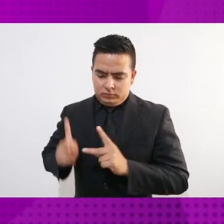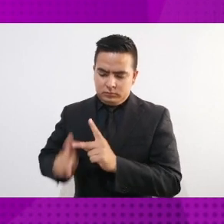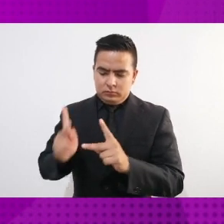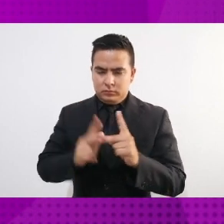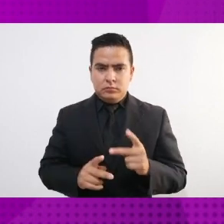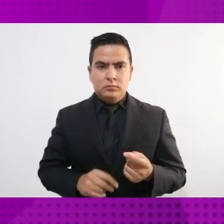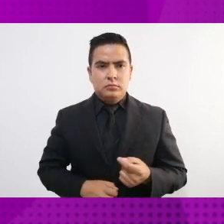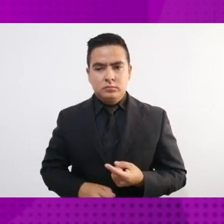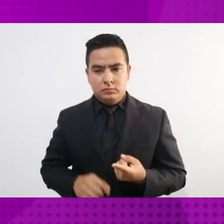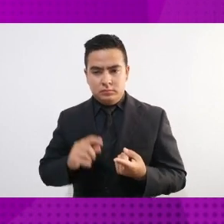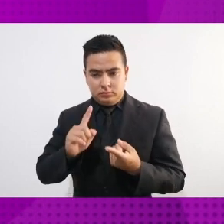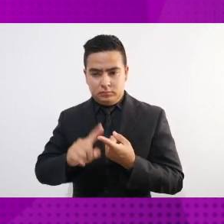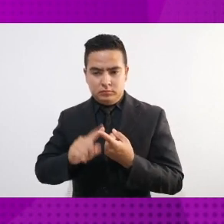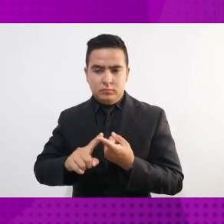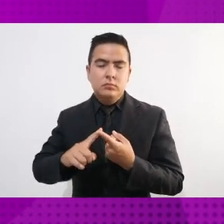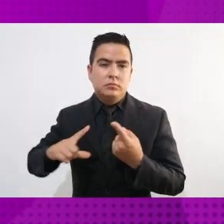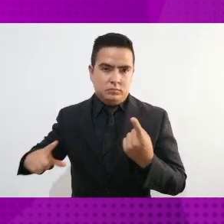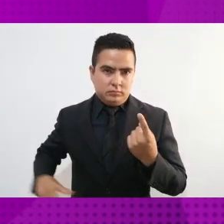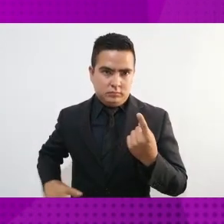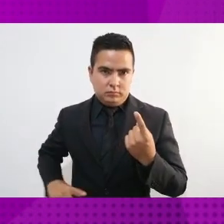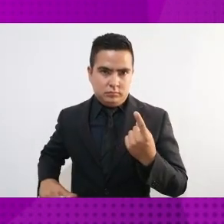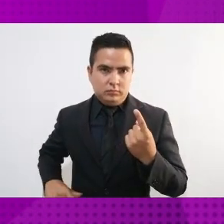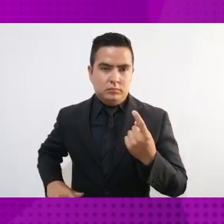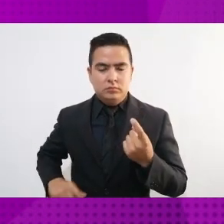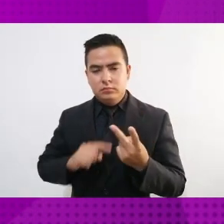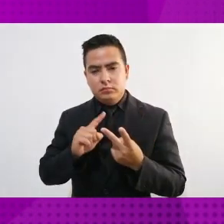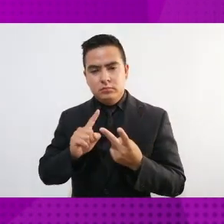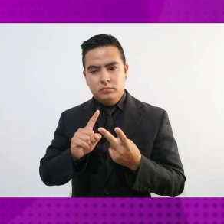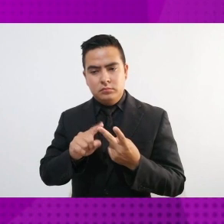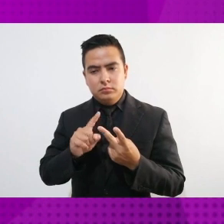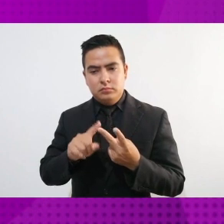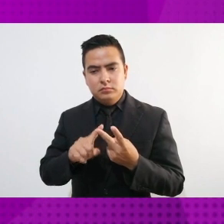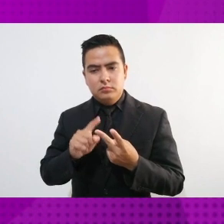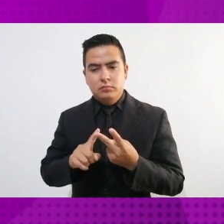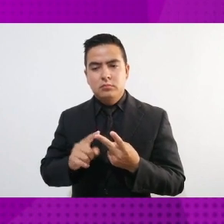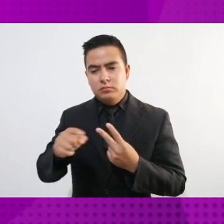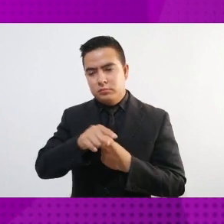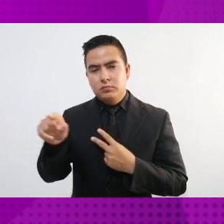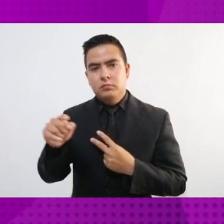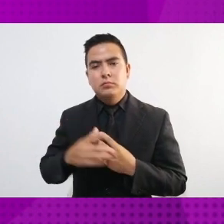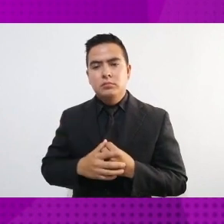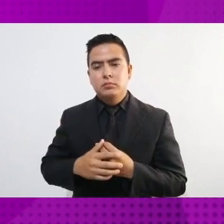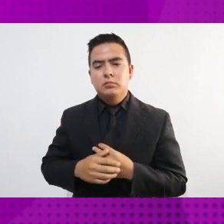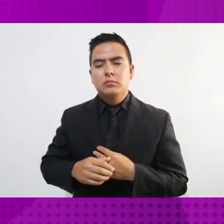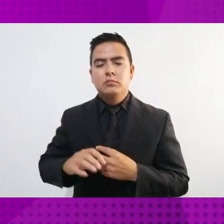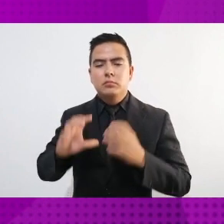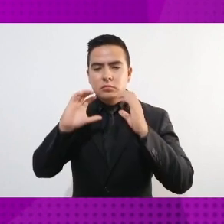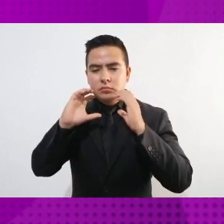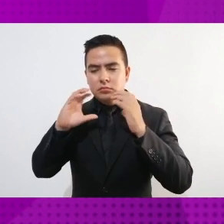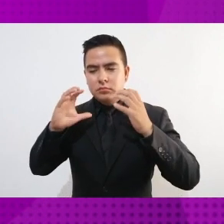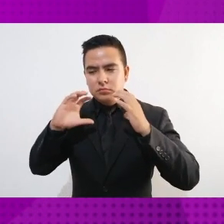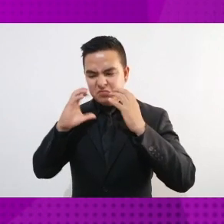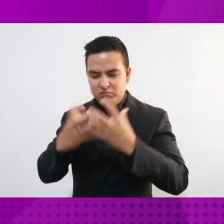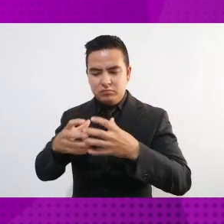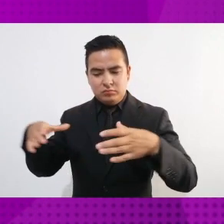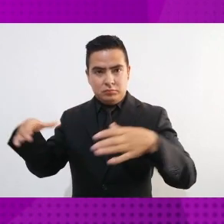el poder ejecutivo, que lo ejerce el gobernador del estado; el poder legislativo, que lo ejercen los legisladores que conforman el Congreso